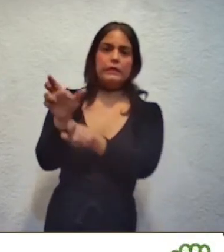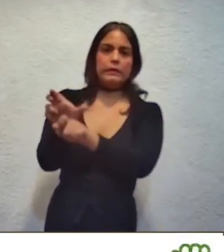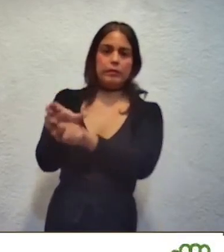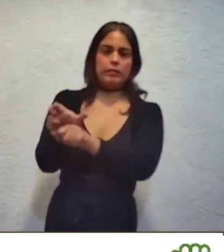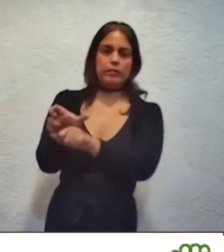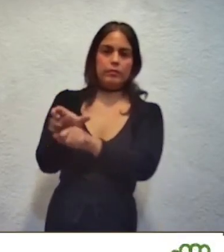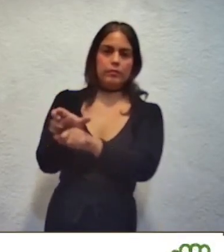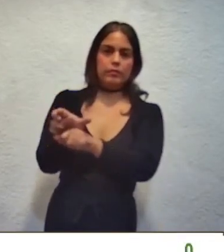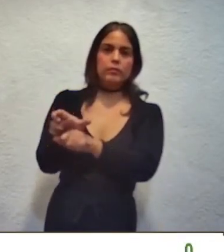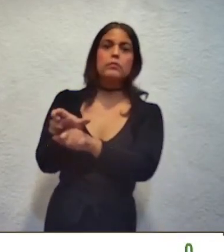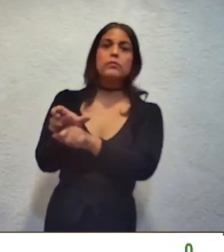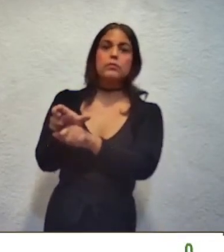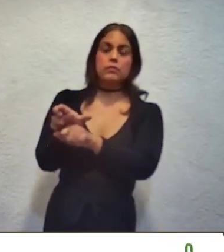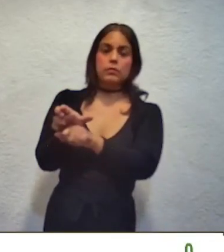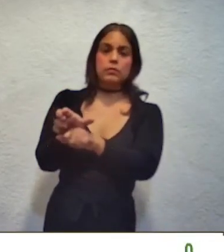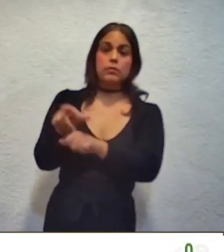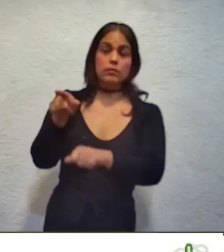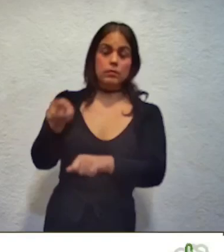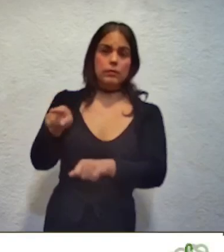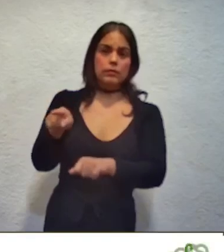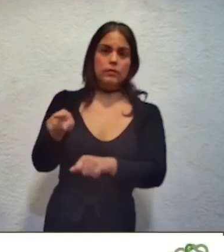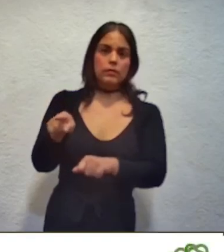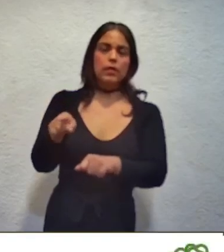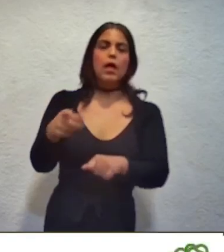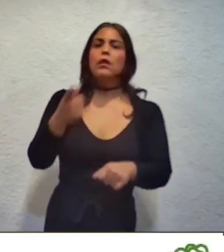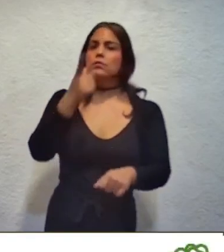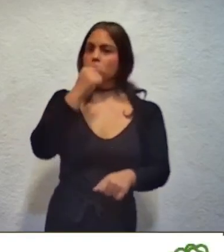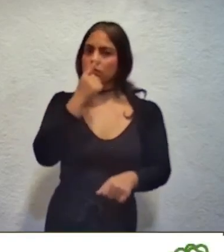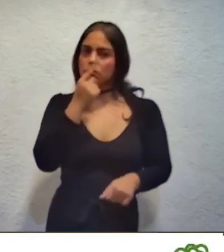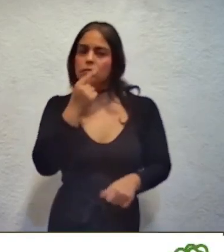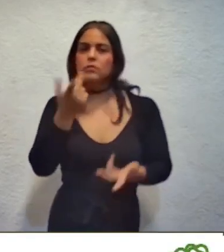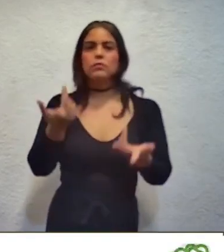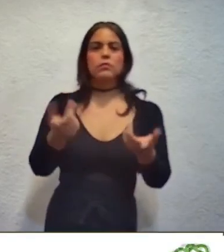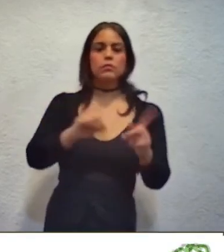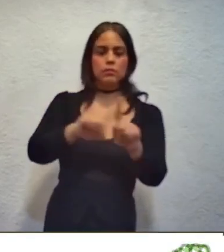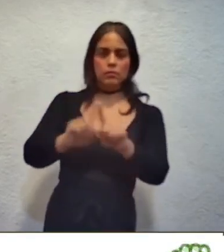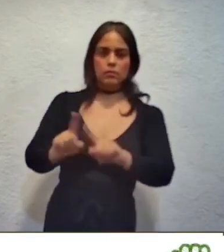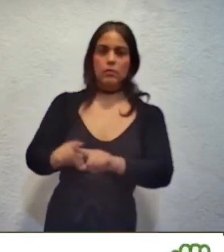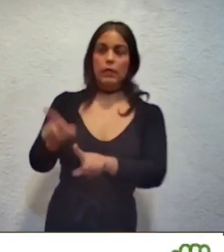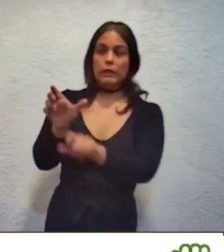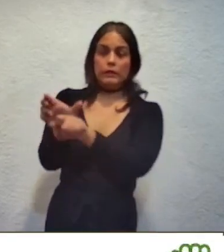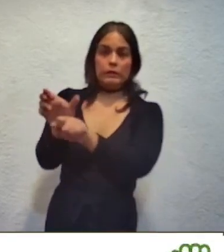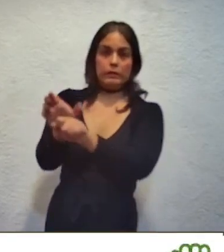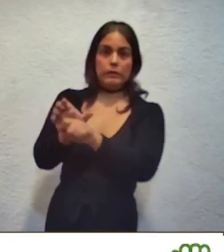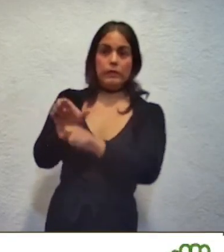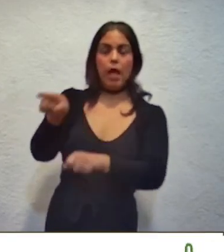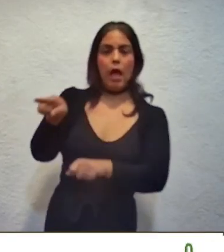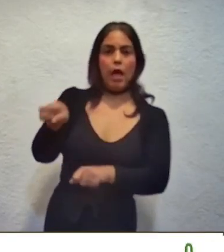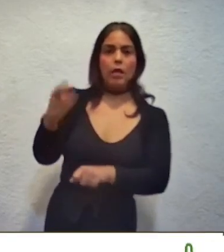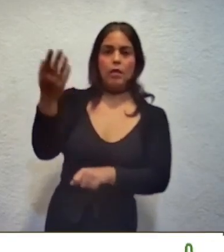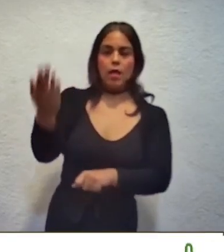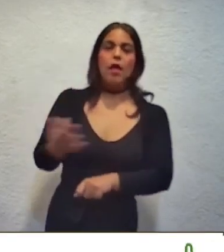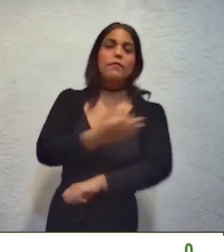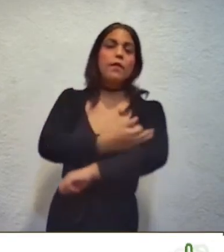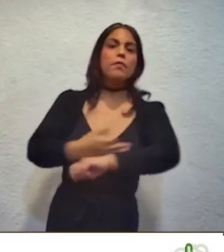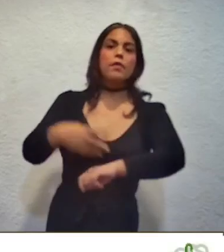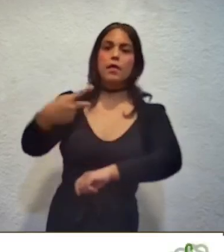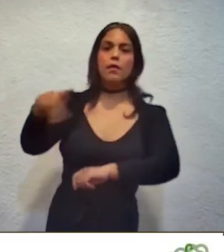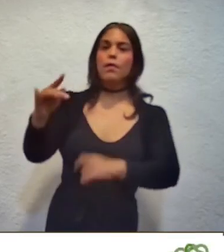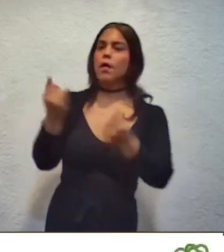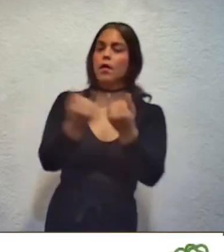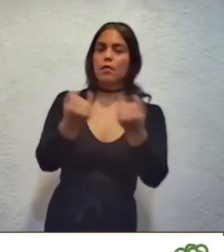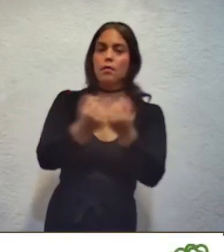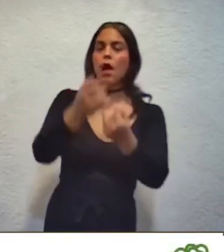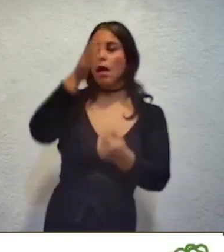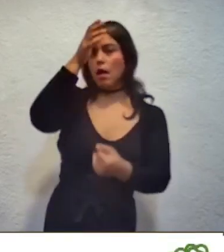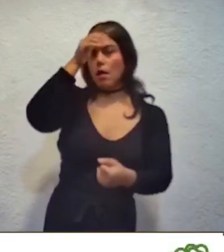relacionadas con el empleo de elementos policíacos para la seguridad e integridad personal de la actora y su familia. Acuerdo que se